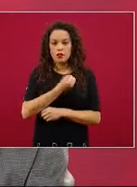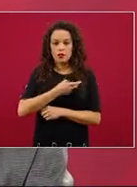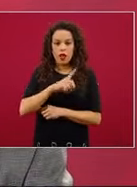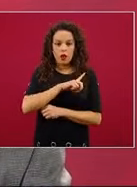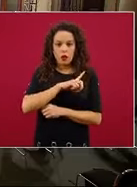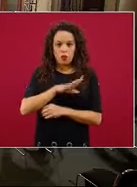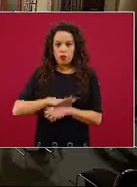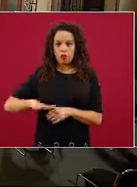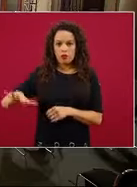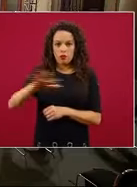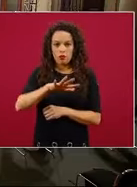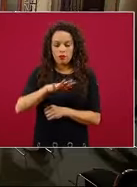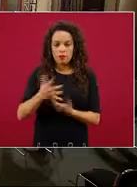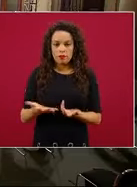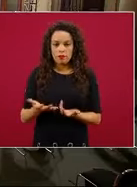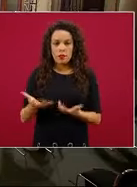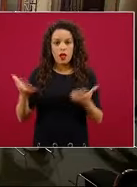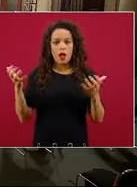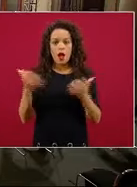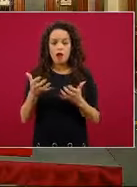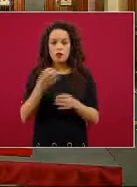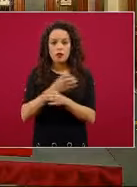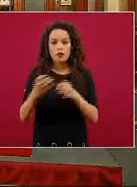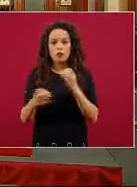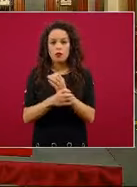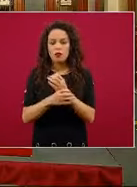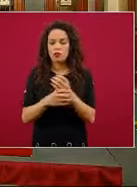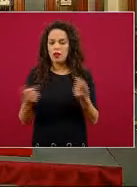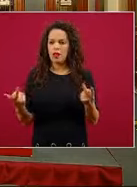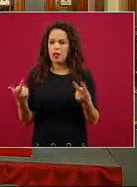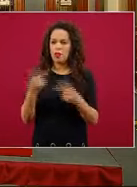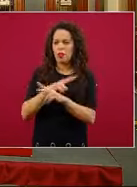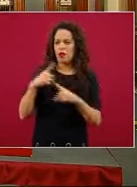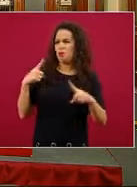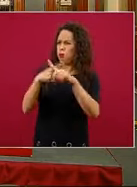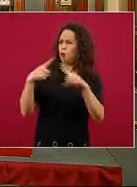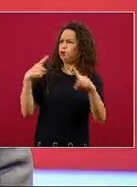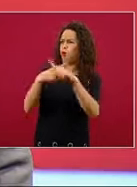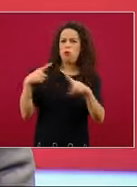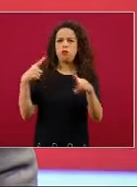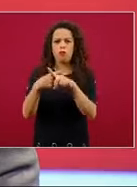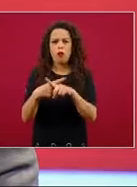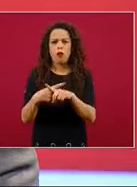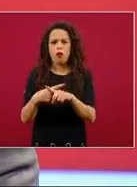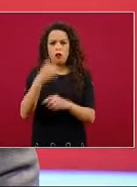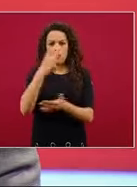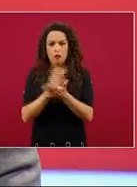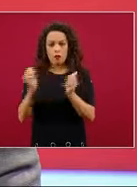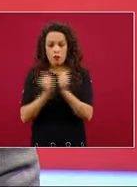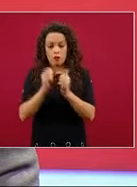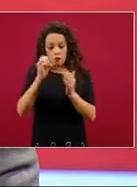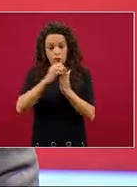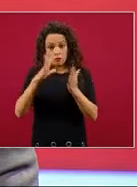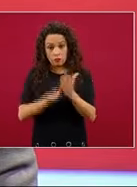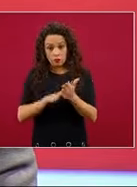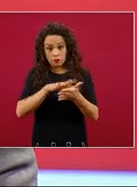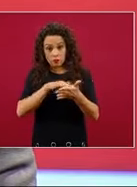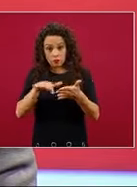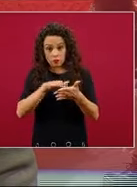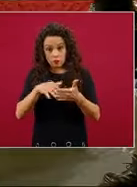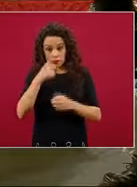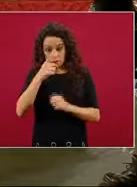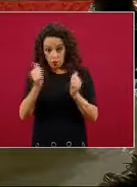han tomado prácticas que son opuestas no solamente a el planteamiento, la letra escrita a la que estamos obligados